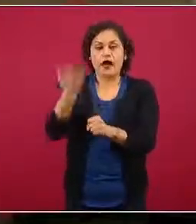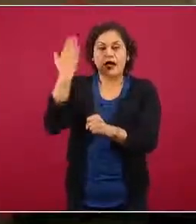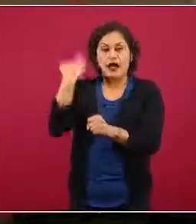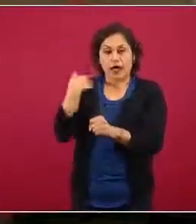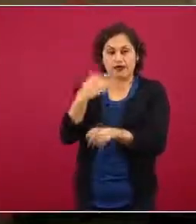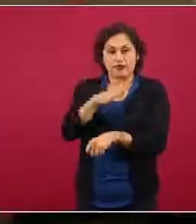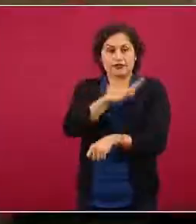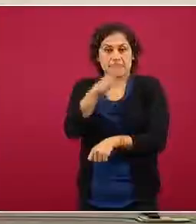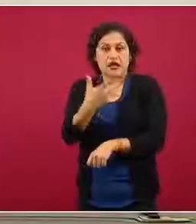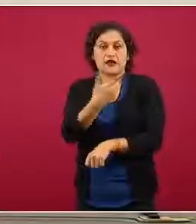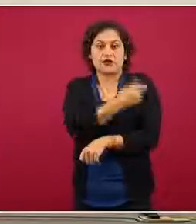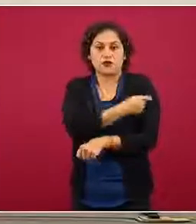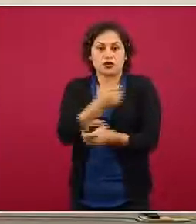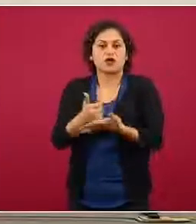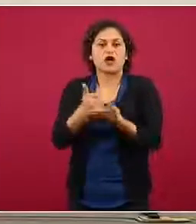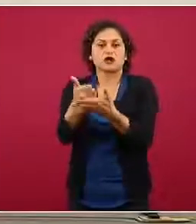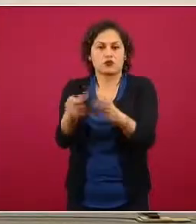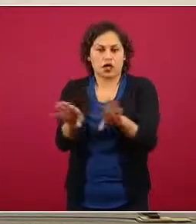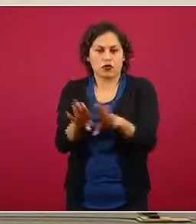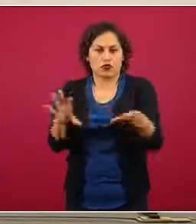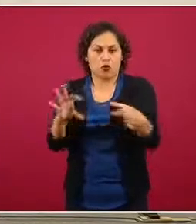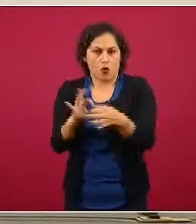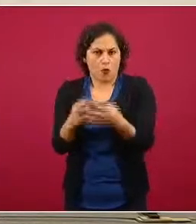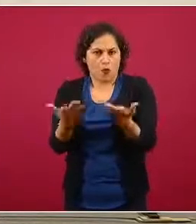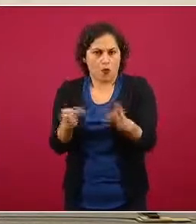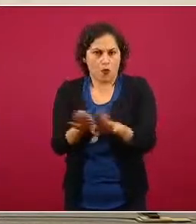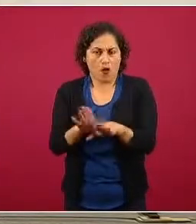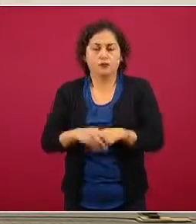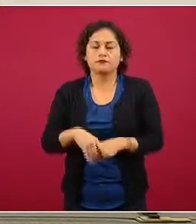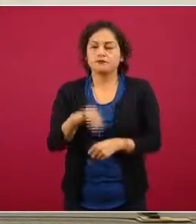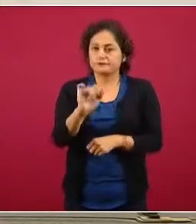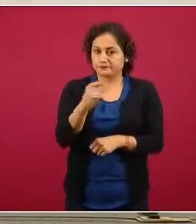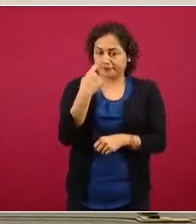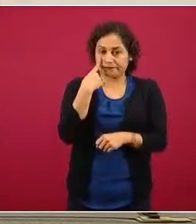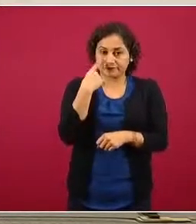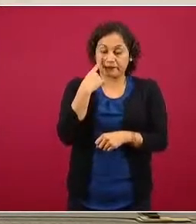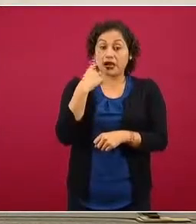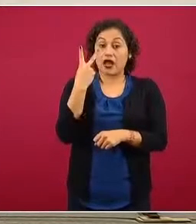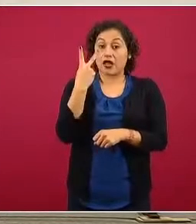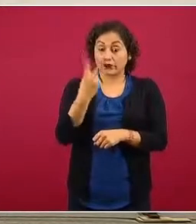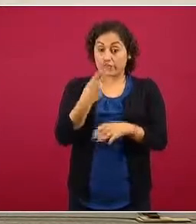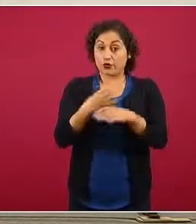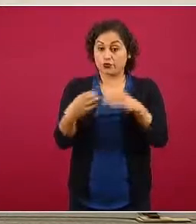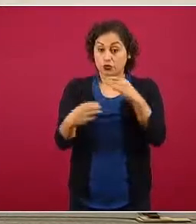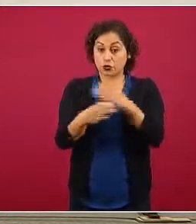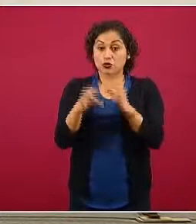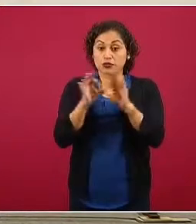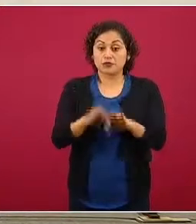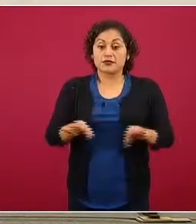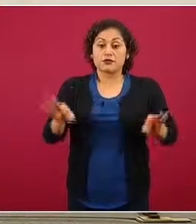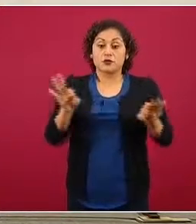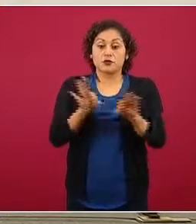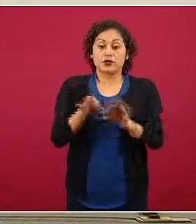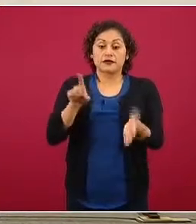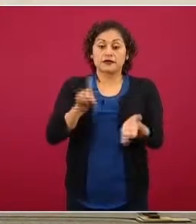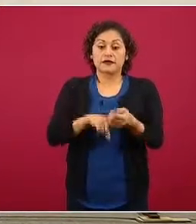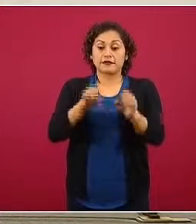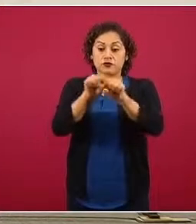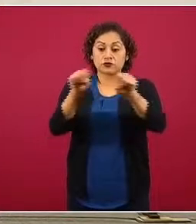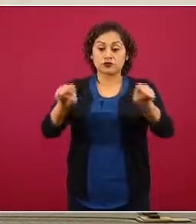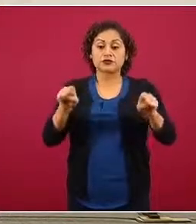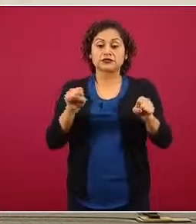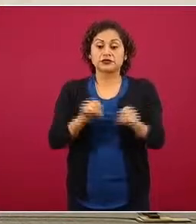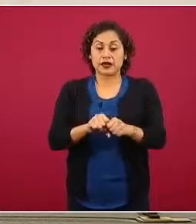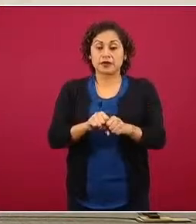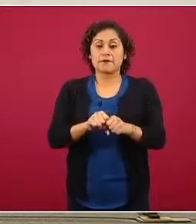general? Claro, mira, hay dos características creo que principales de nuestro sistema